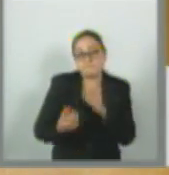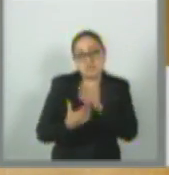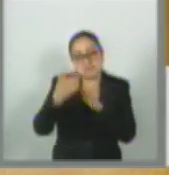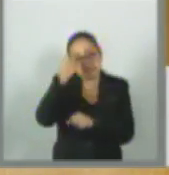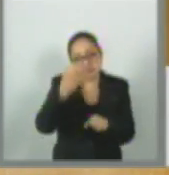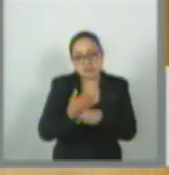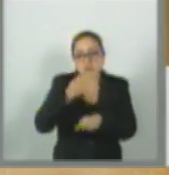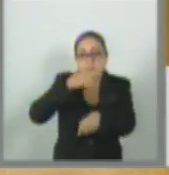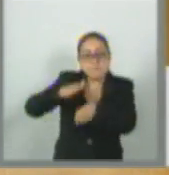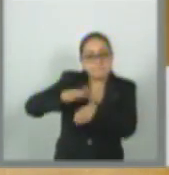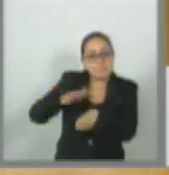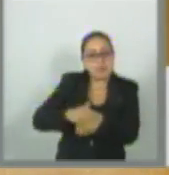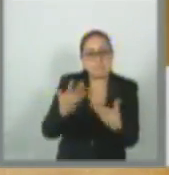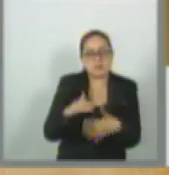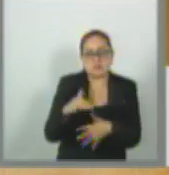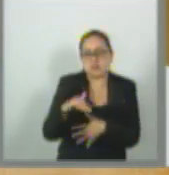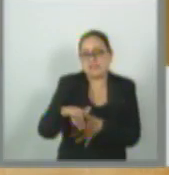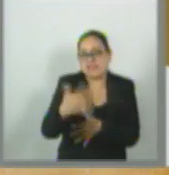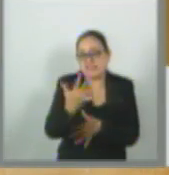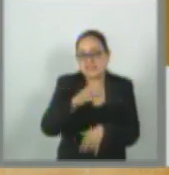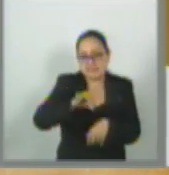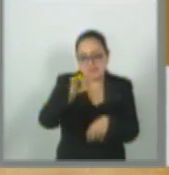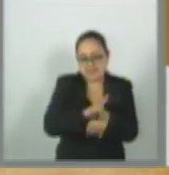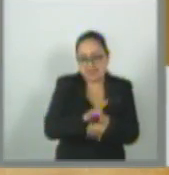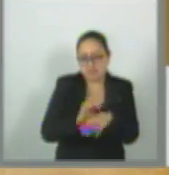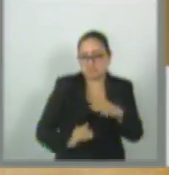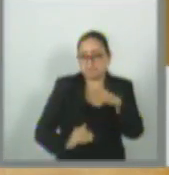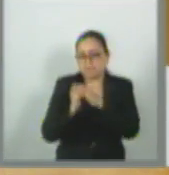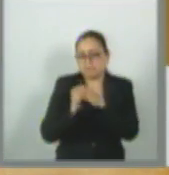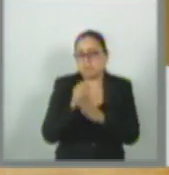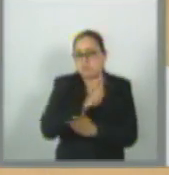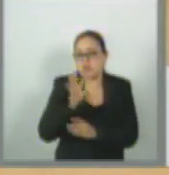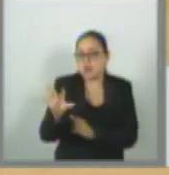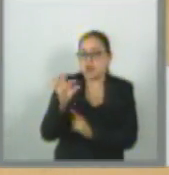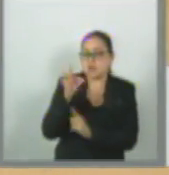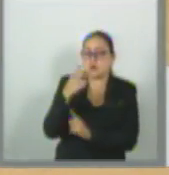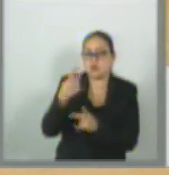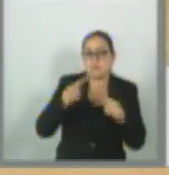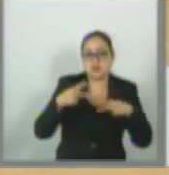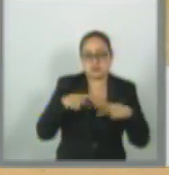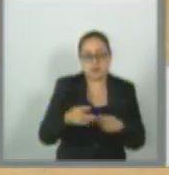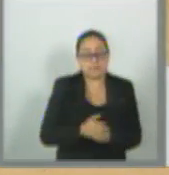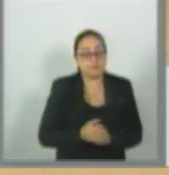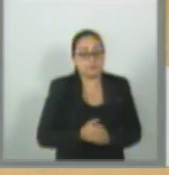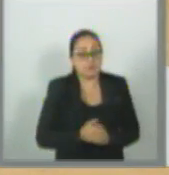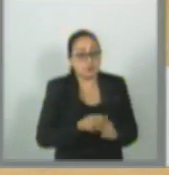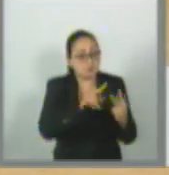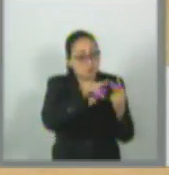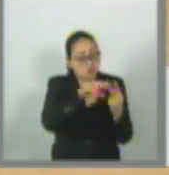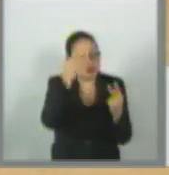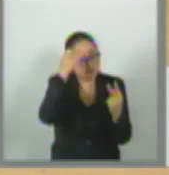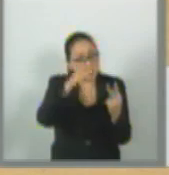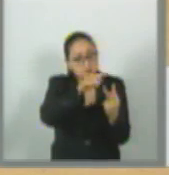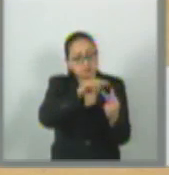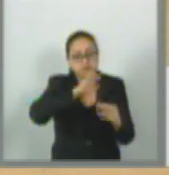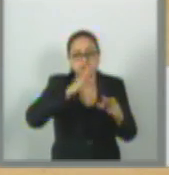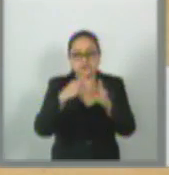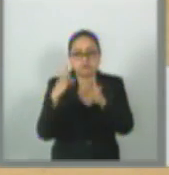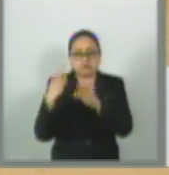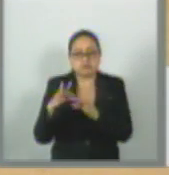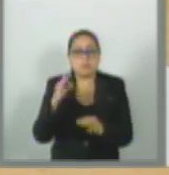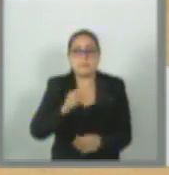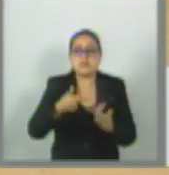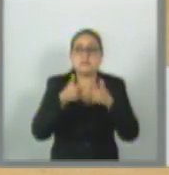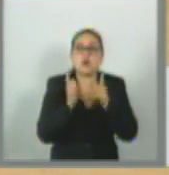en un plazo no mayor de 15 días nombre a una persona si transcurridos ambos plazos el grupo parlamentario